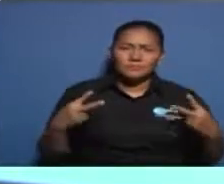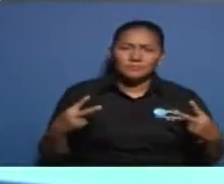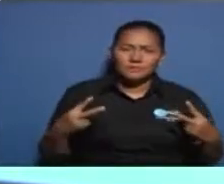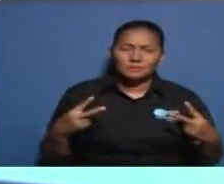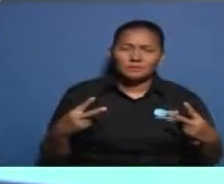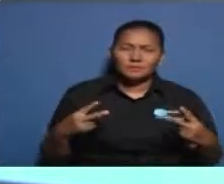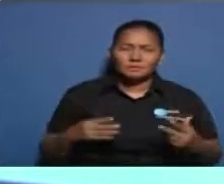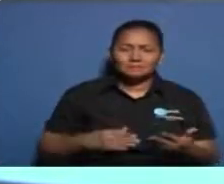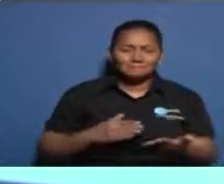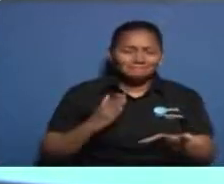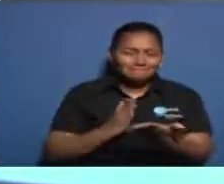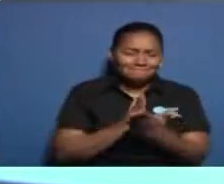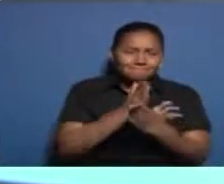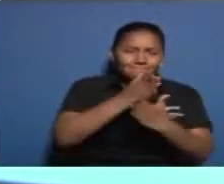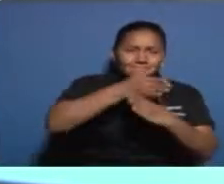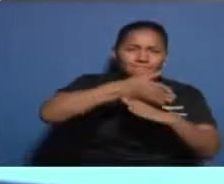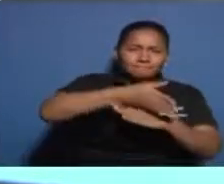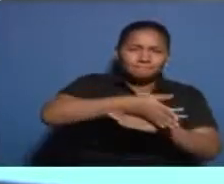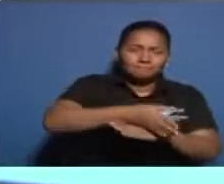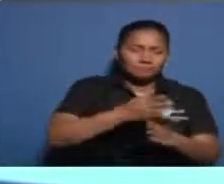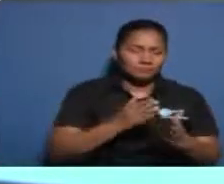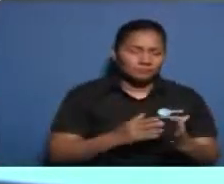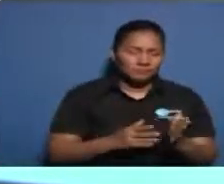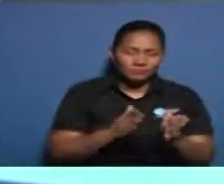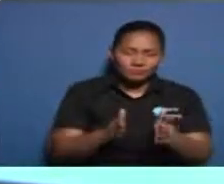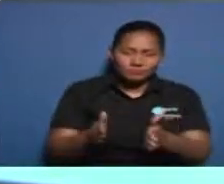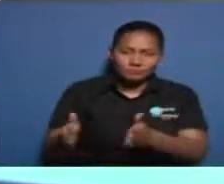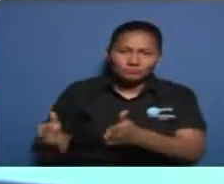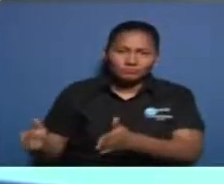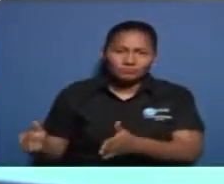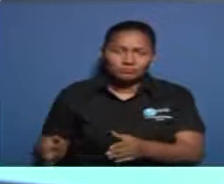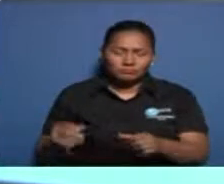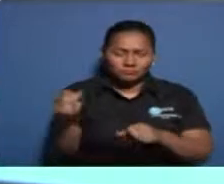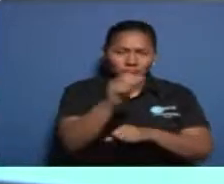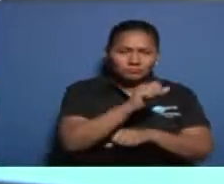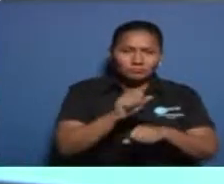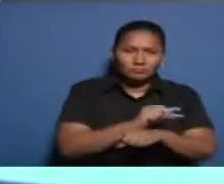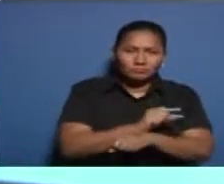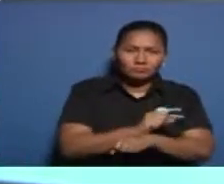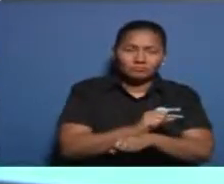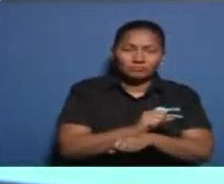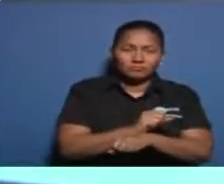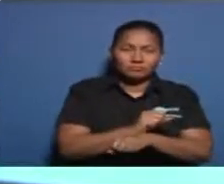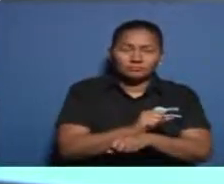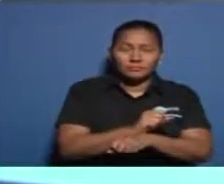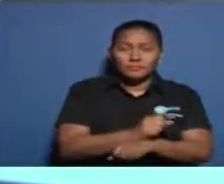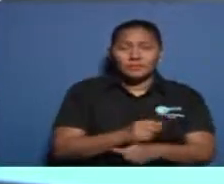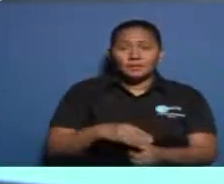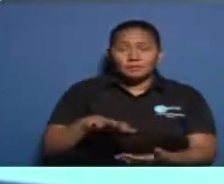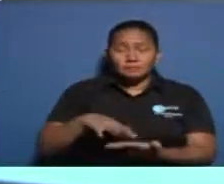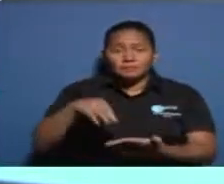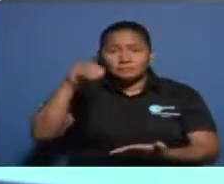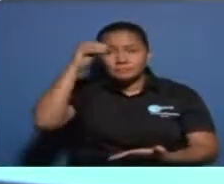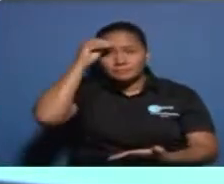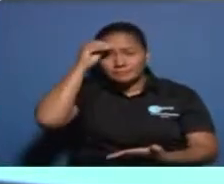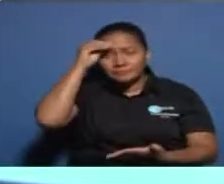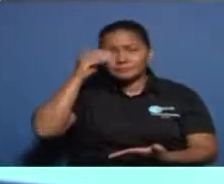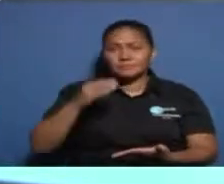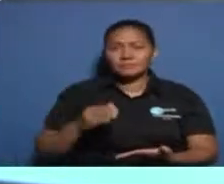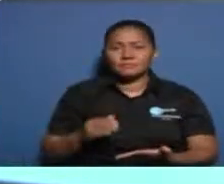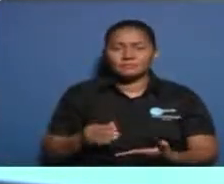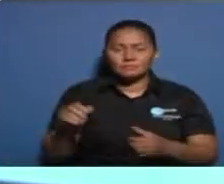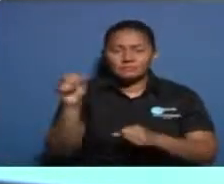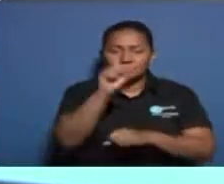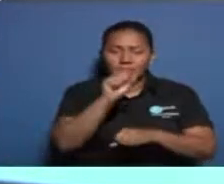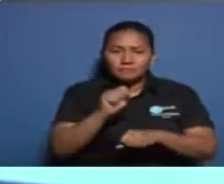es decir son normas que han sido aprendidas en la sociedad y que se transmite no sé o se